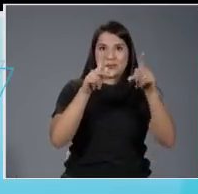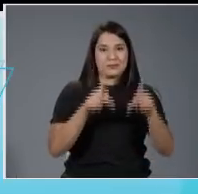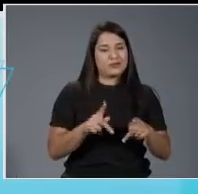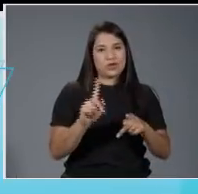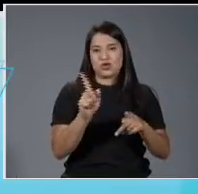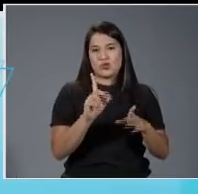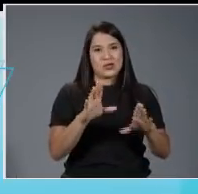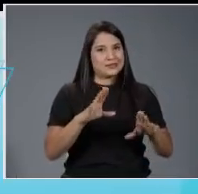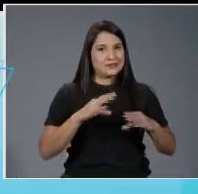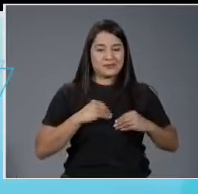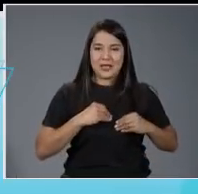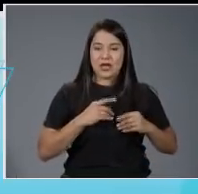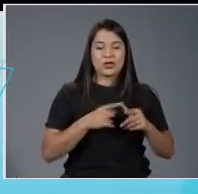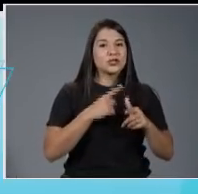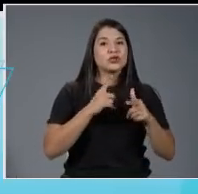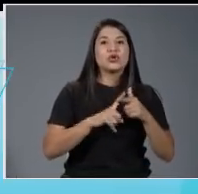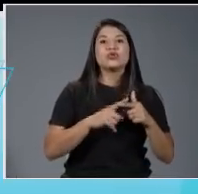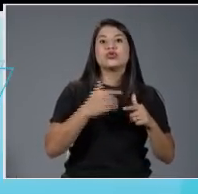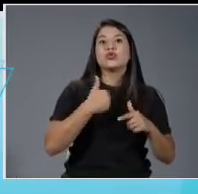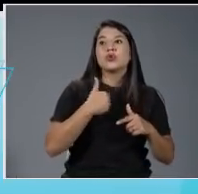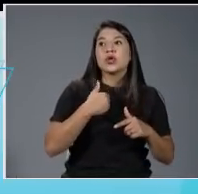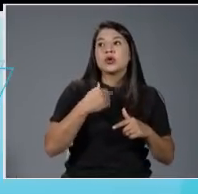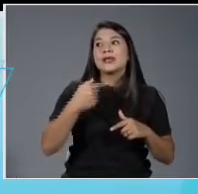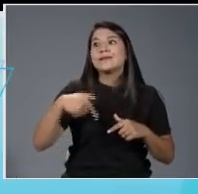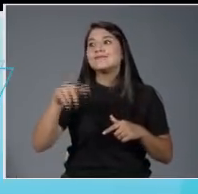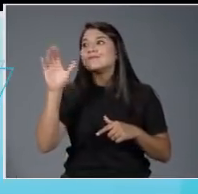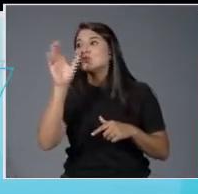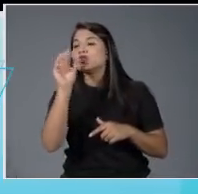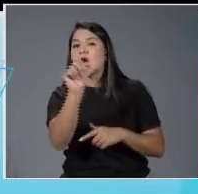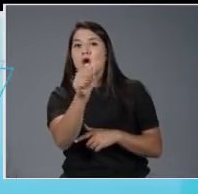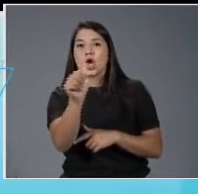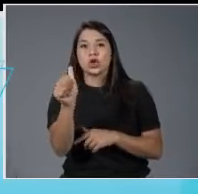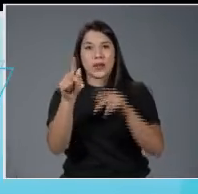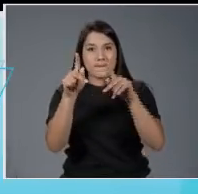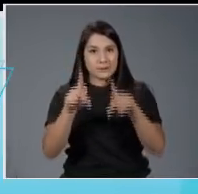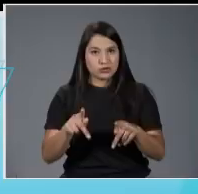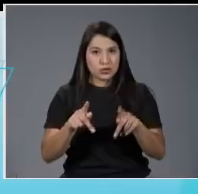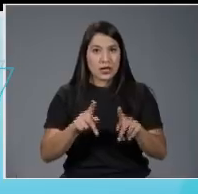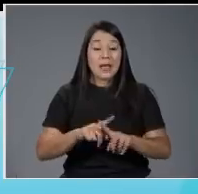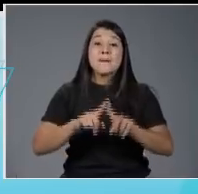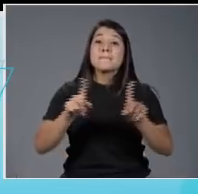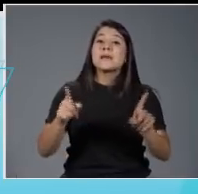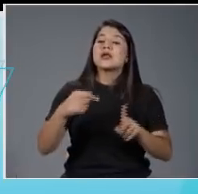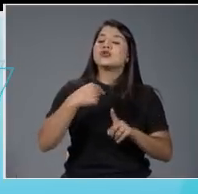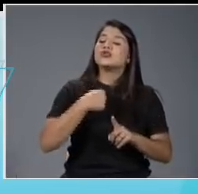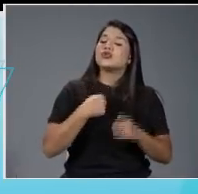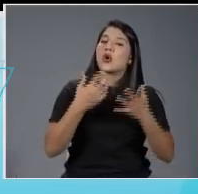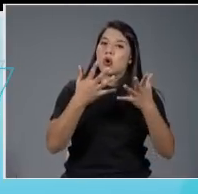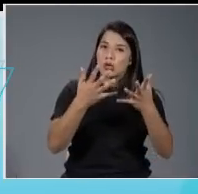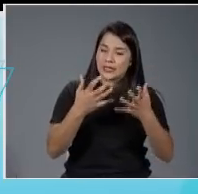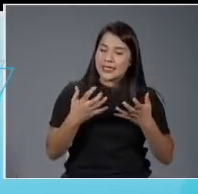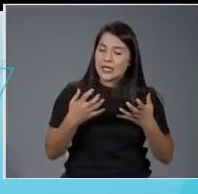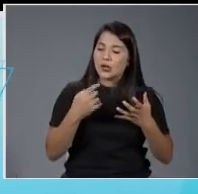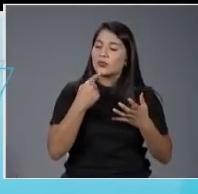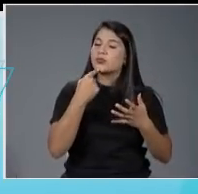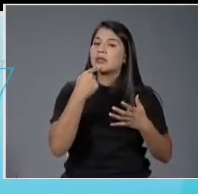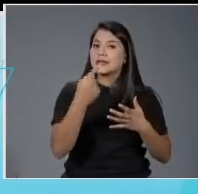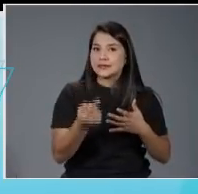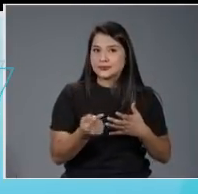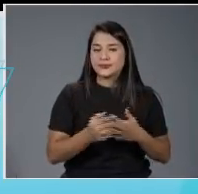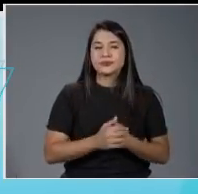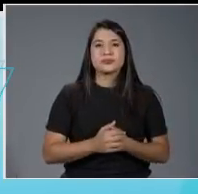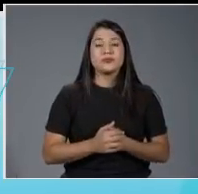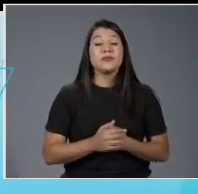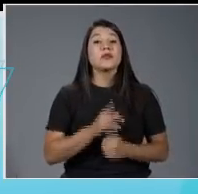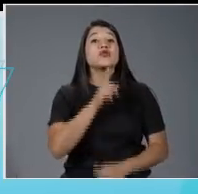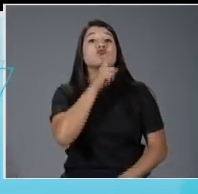recurrir a otros ciudadanos. Pero yo quiero hacer un recordatorio que había omitido en la primera parte de la pregunta.